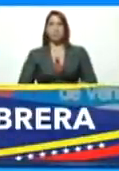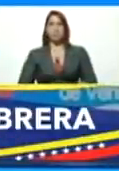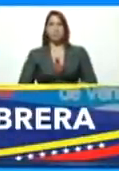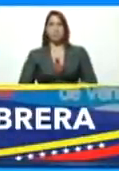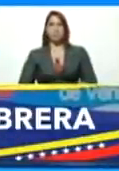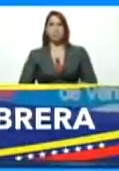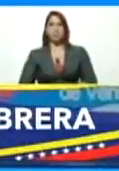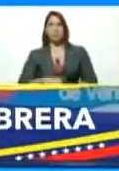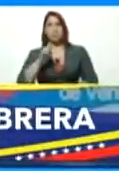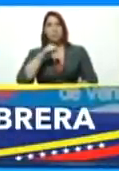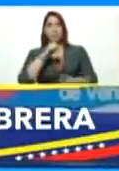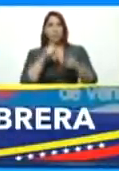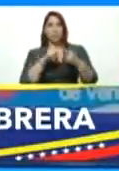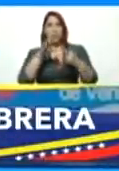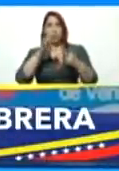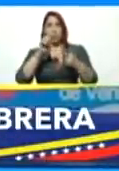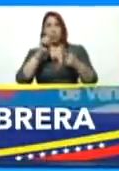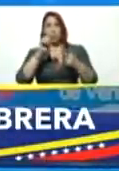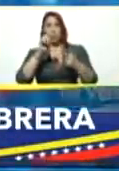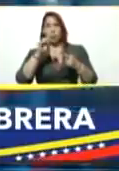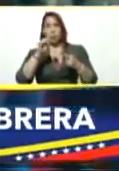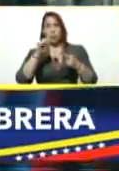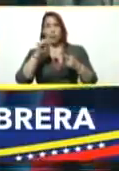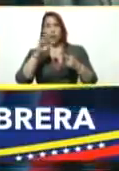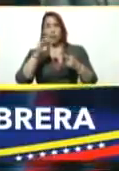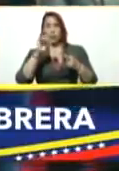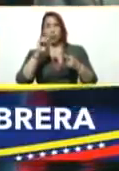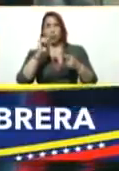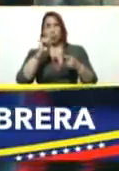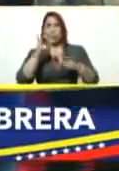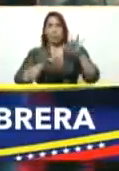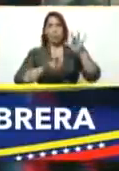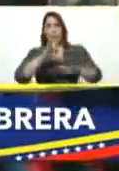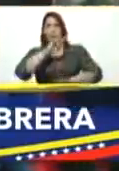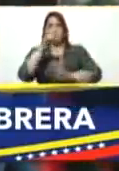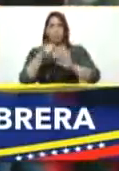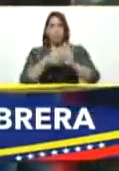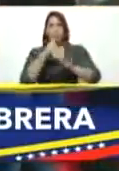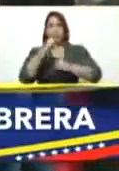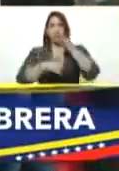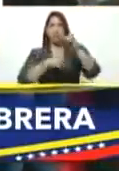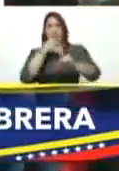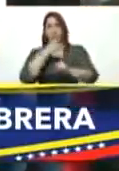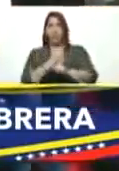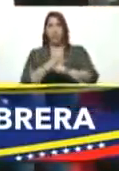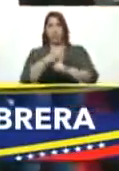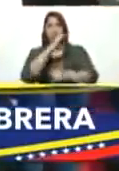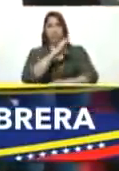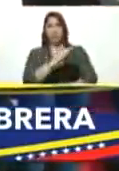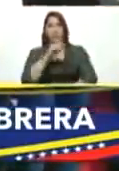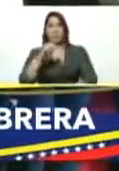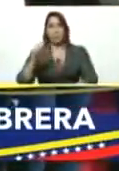y a rosario rodríguez secretaria internacional de la ccc